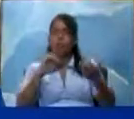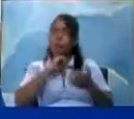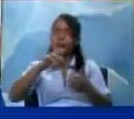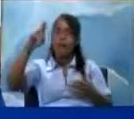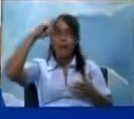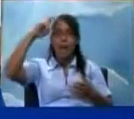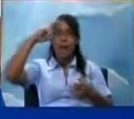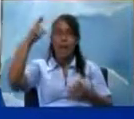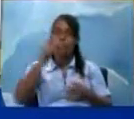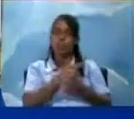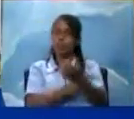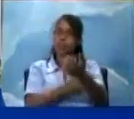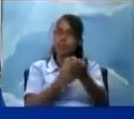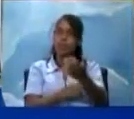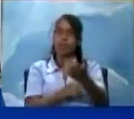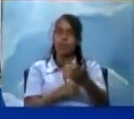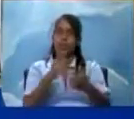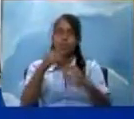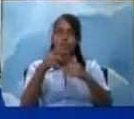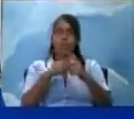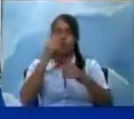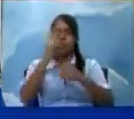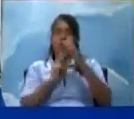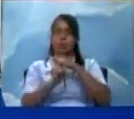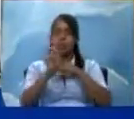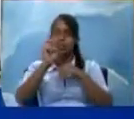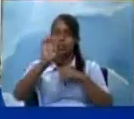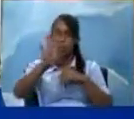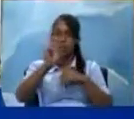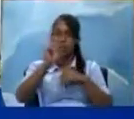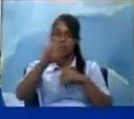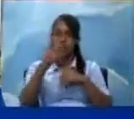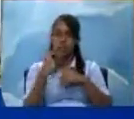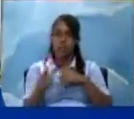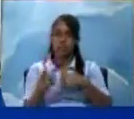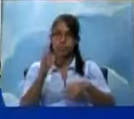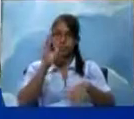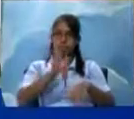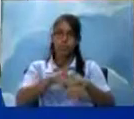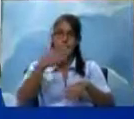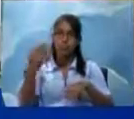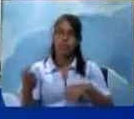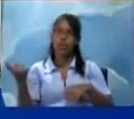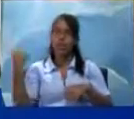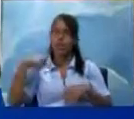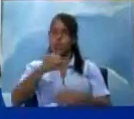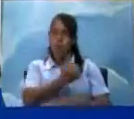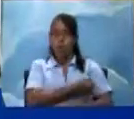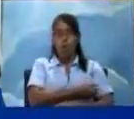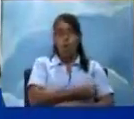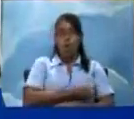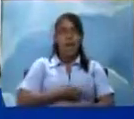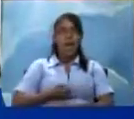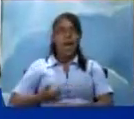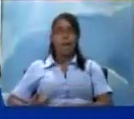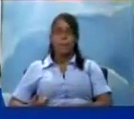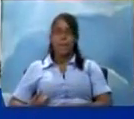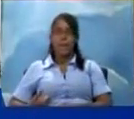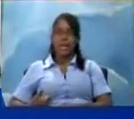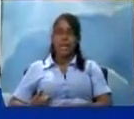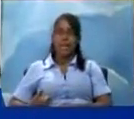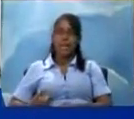la razón, hermano Puerta? Versículo 42, diga conmigo, porque tuve hambre, porque